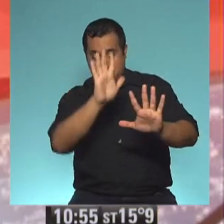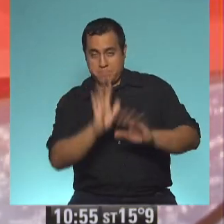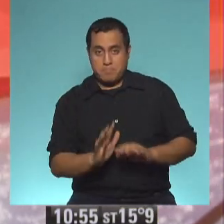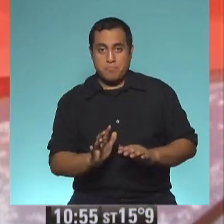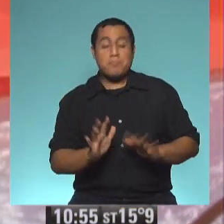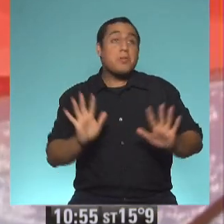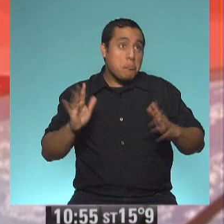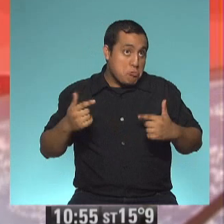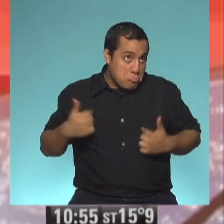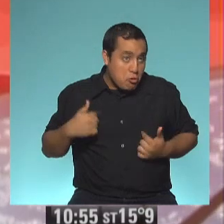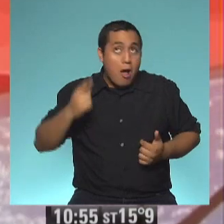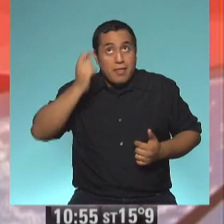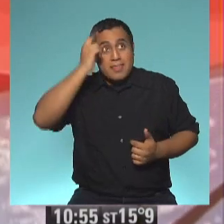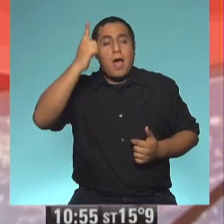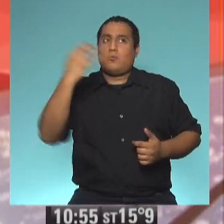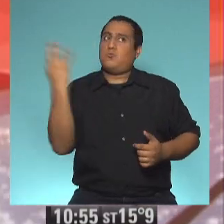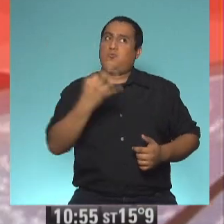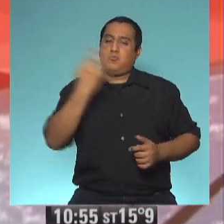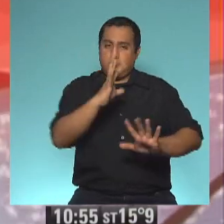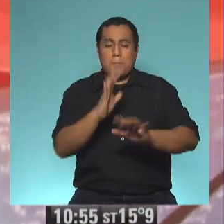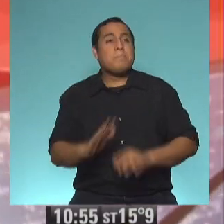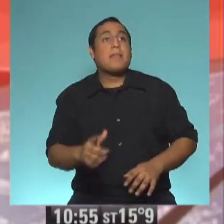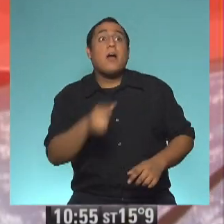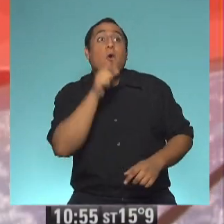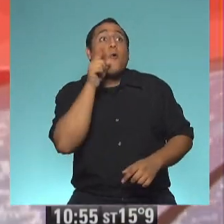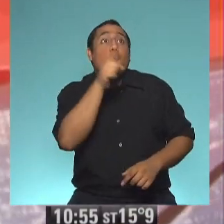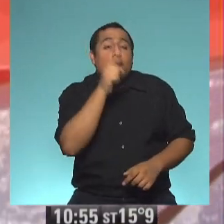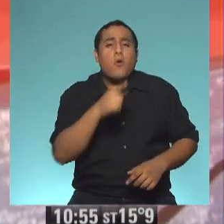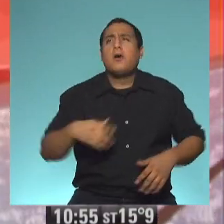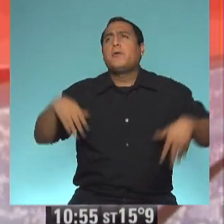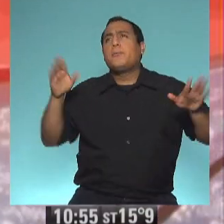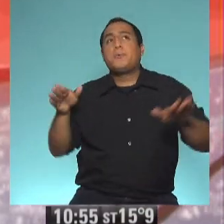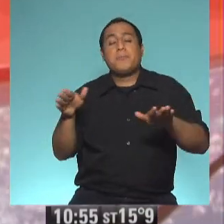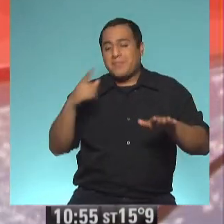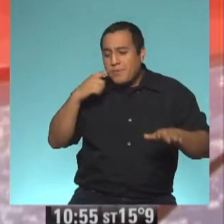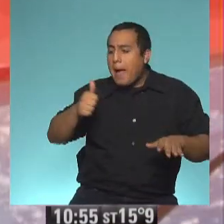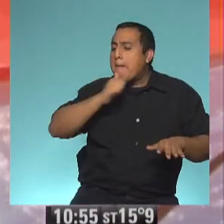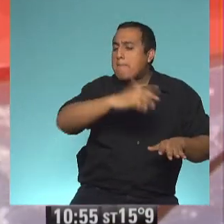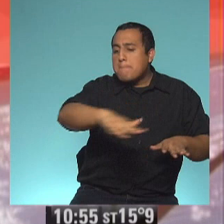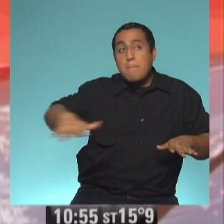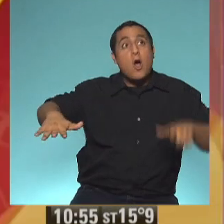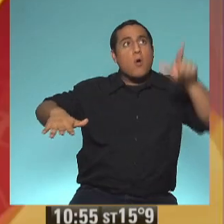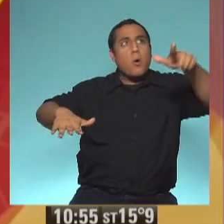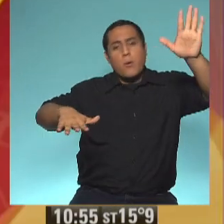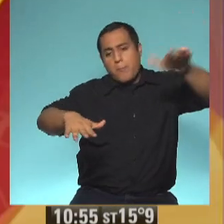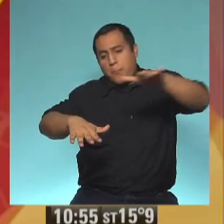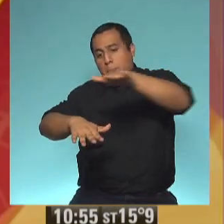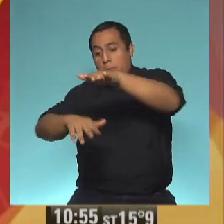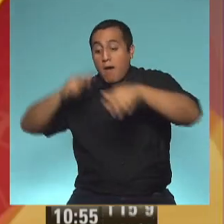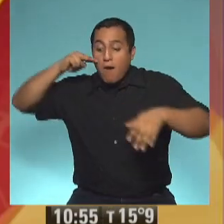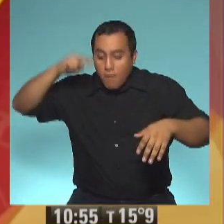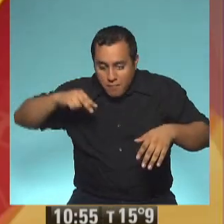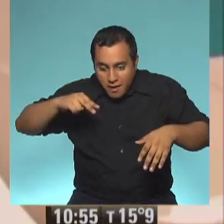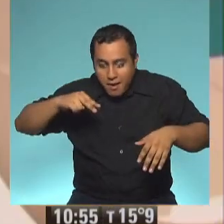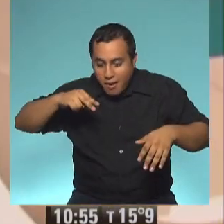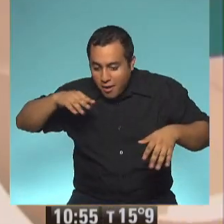se me ocurrió algo buenísimo porque no volar sobre la laguna y te miras en el agua es una buena